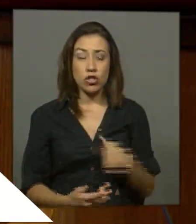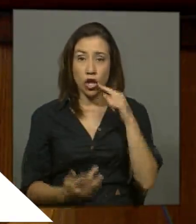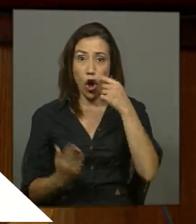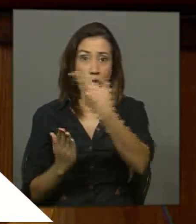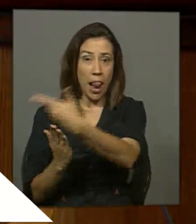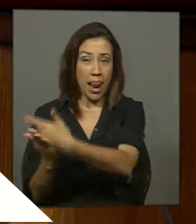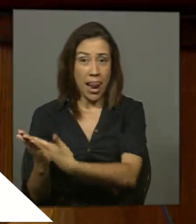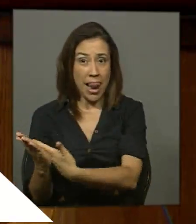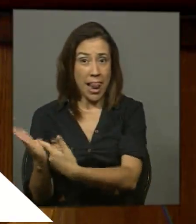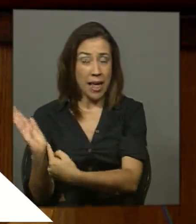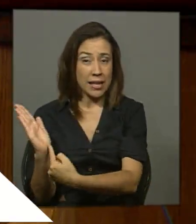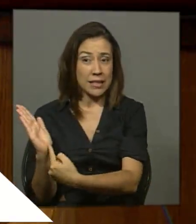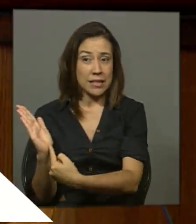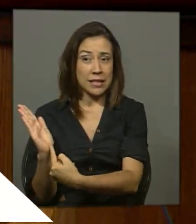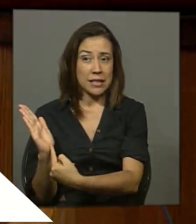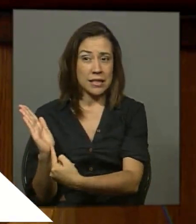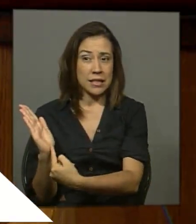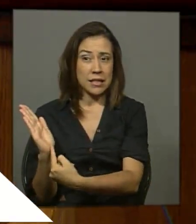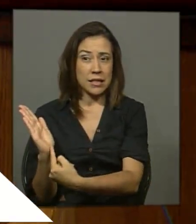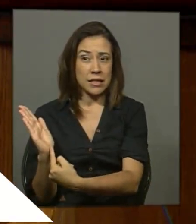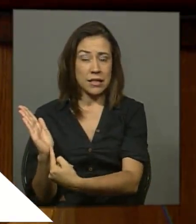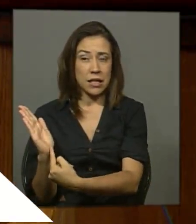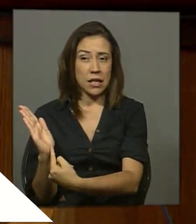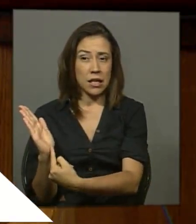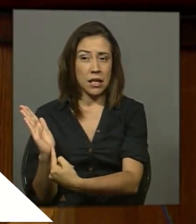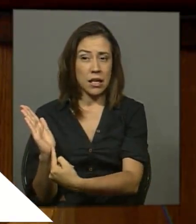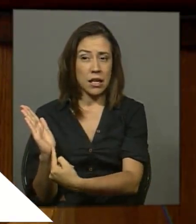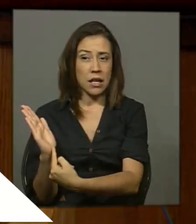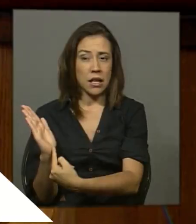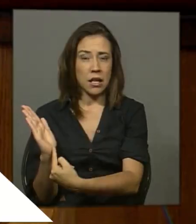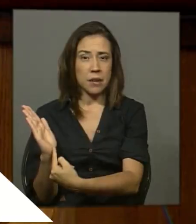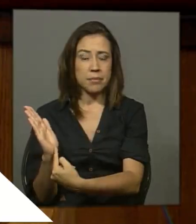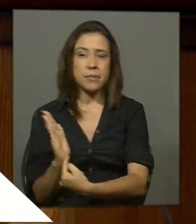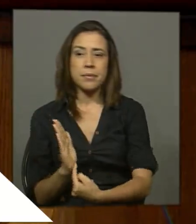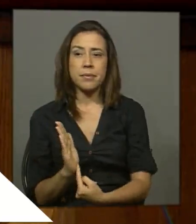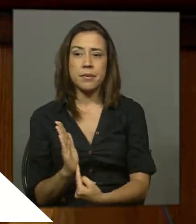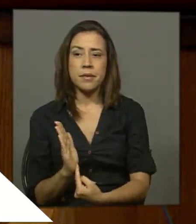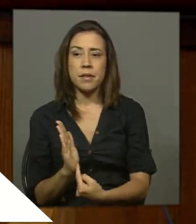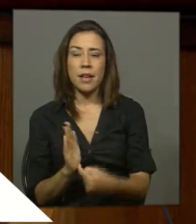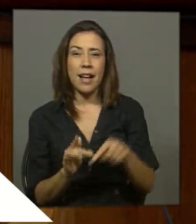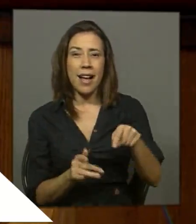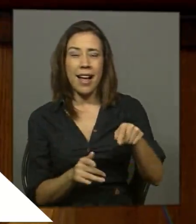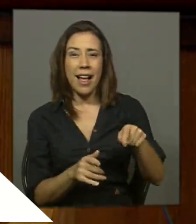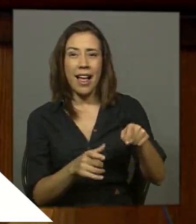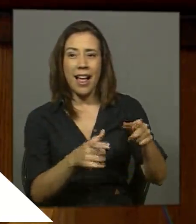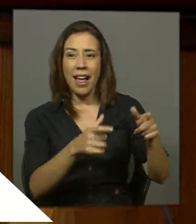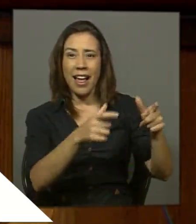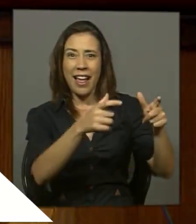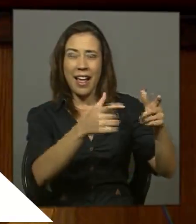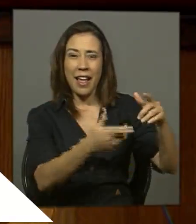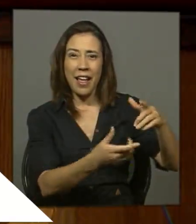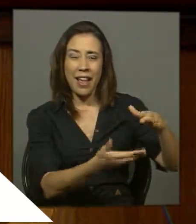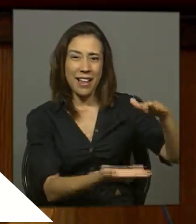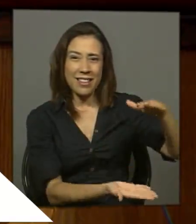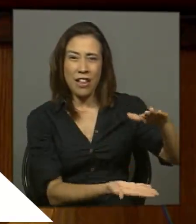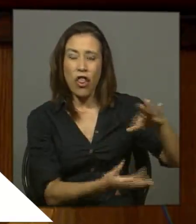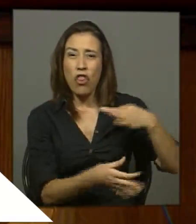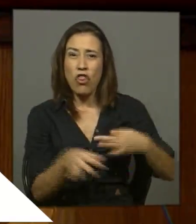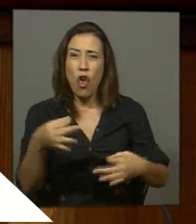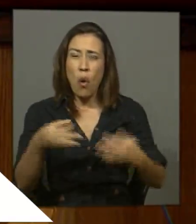lista que por lo demás en esa ese carro con documentos